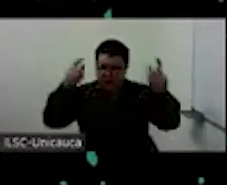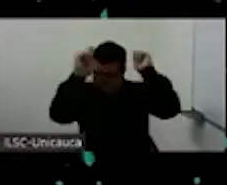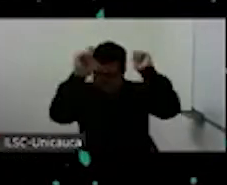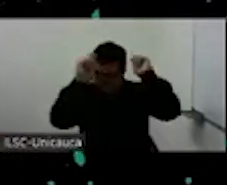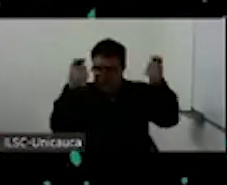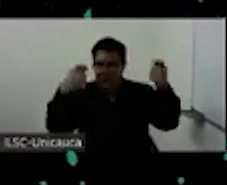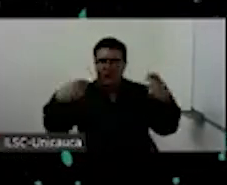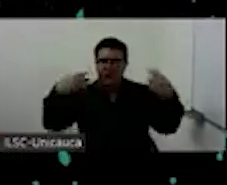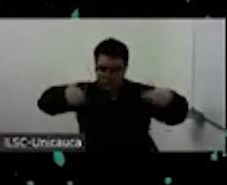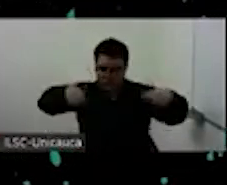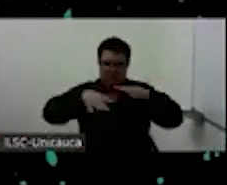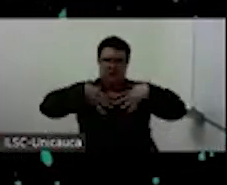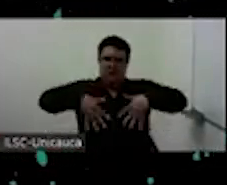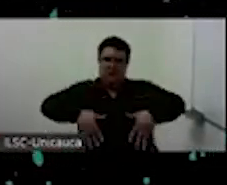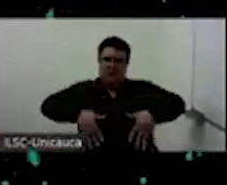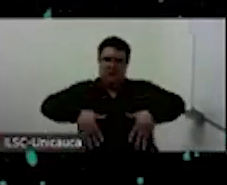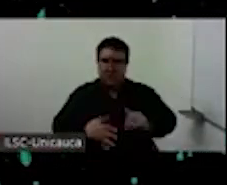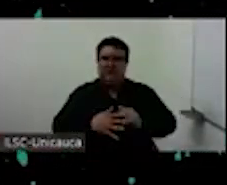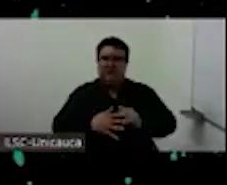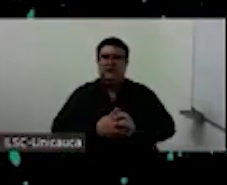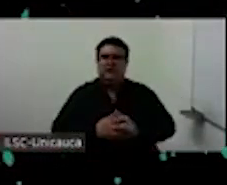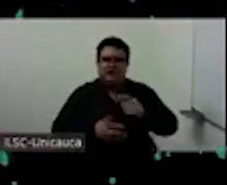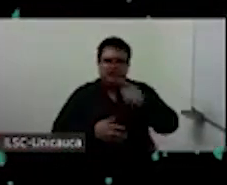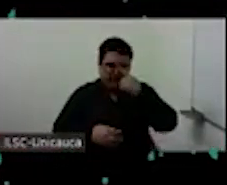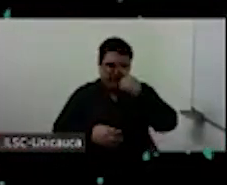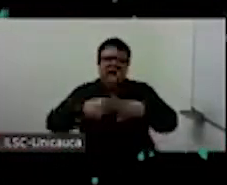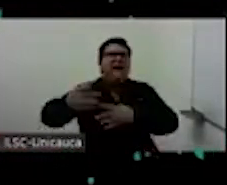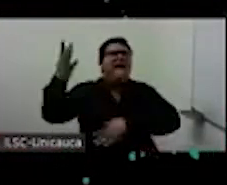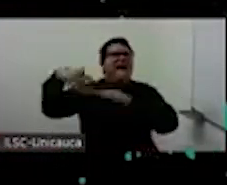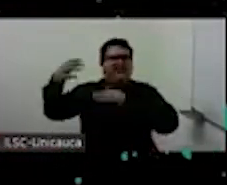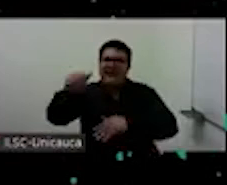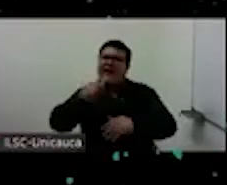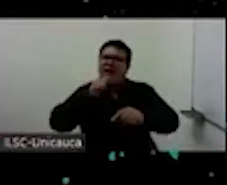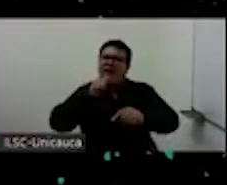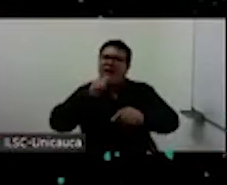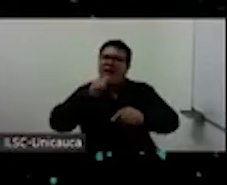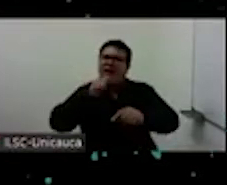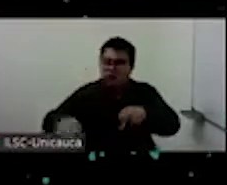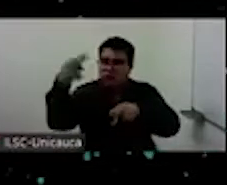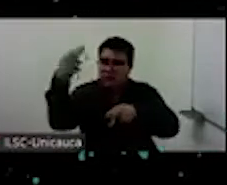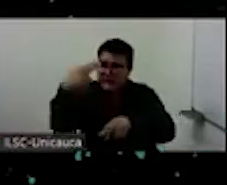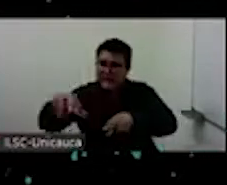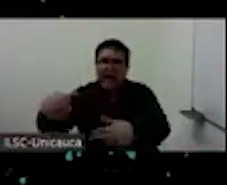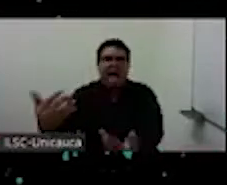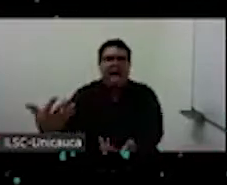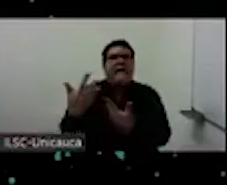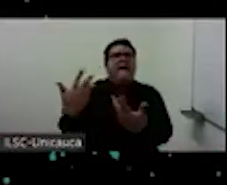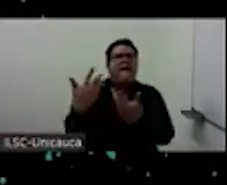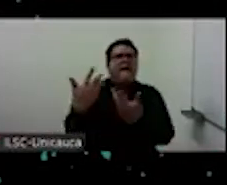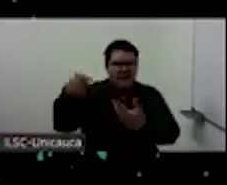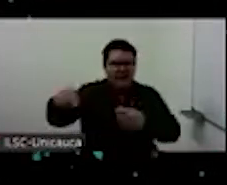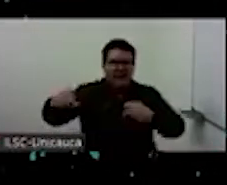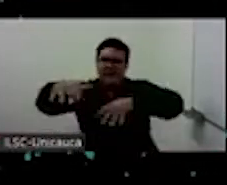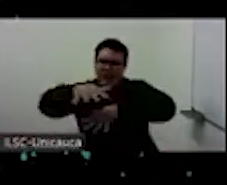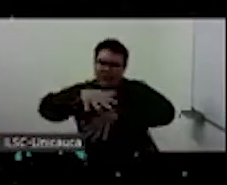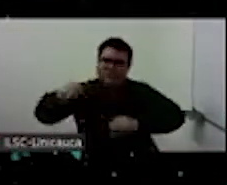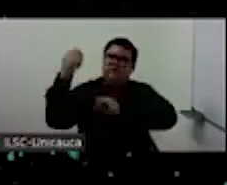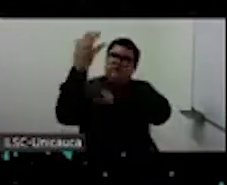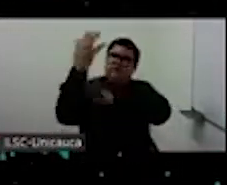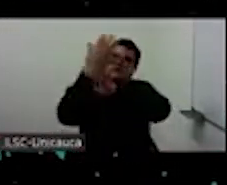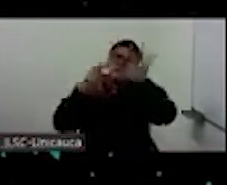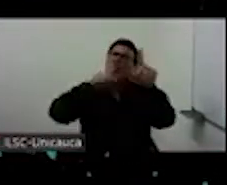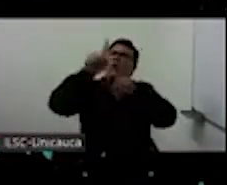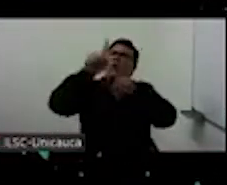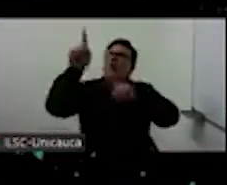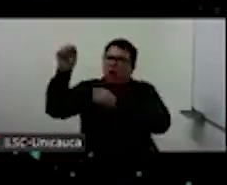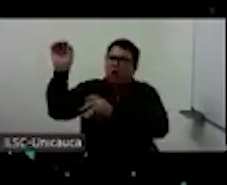la enseñanza de la hija del agua, que es Hueytana. Dicen que en el espacio existieron dos corrientes de